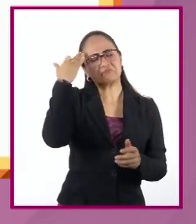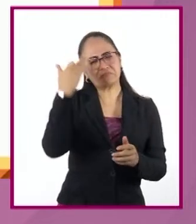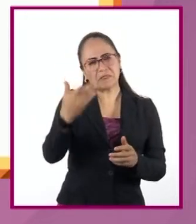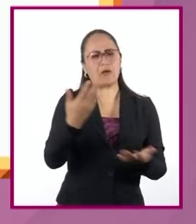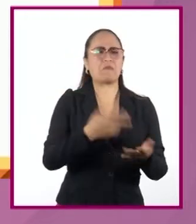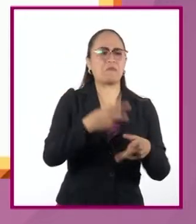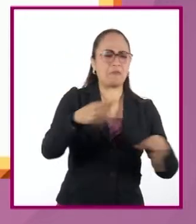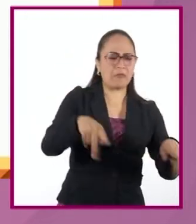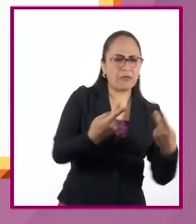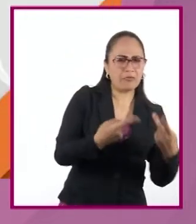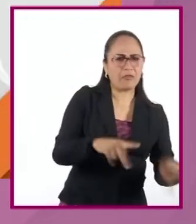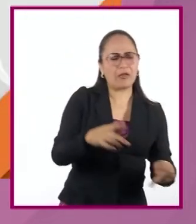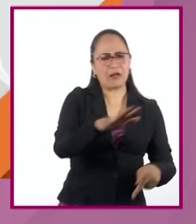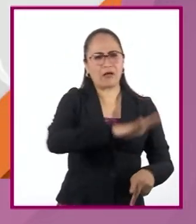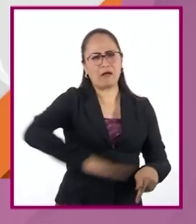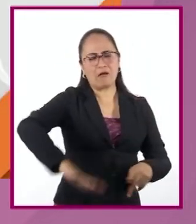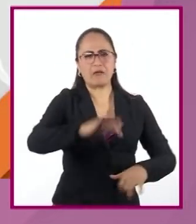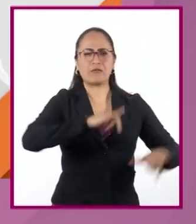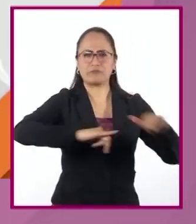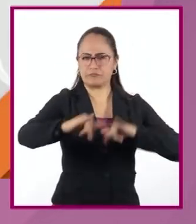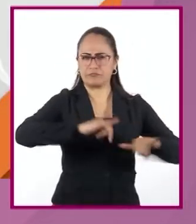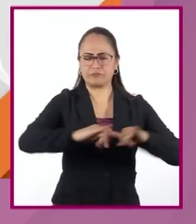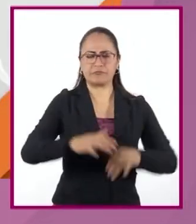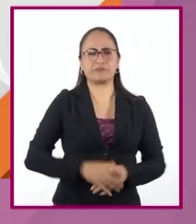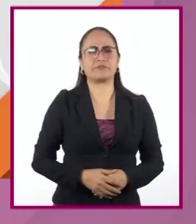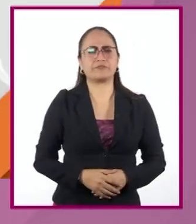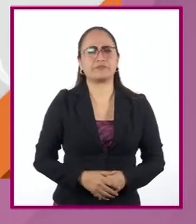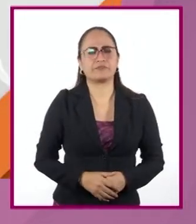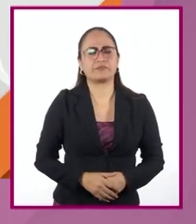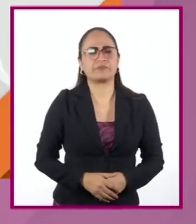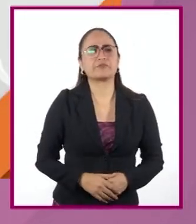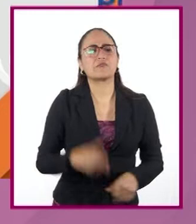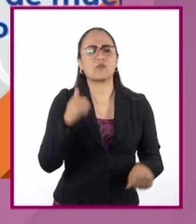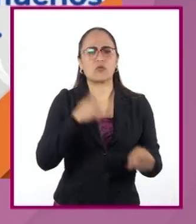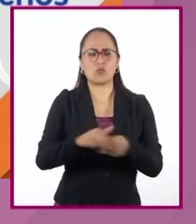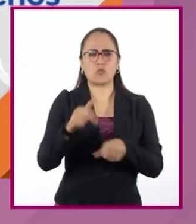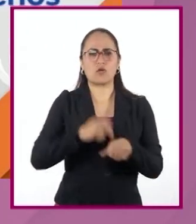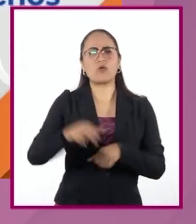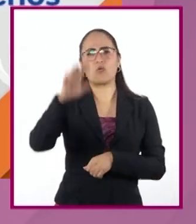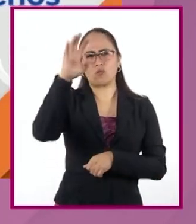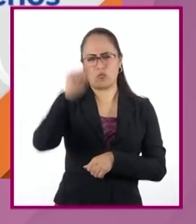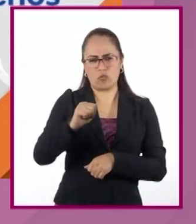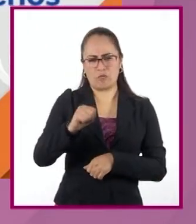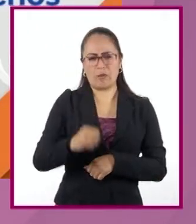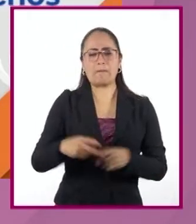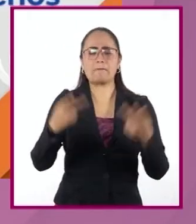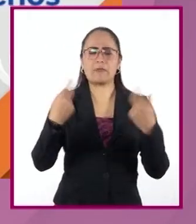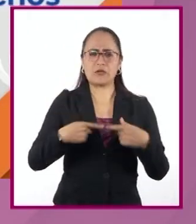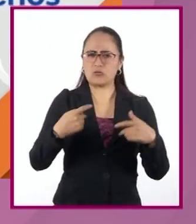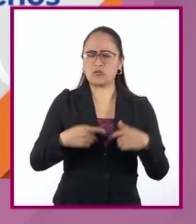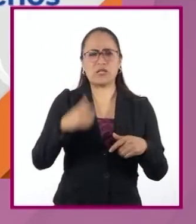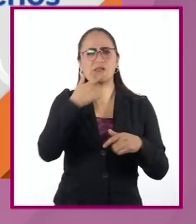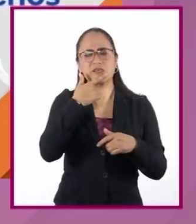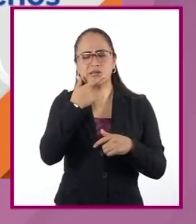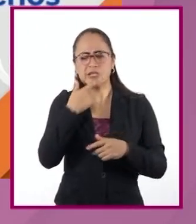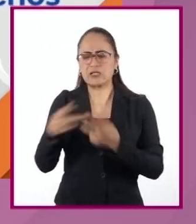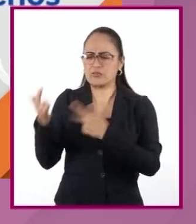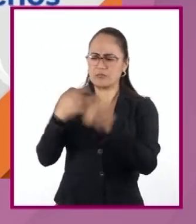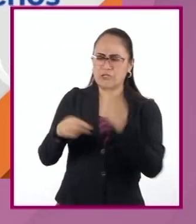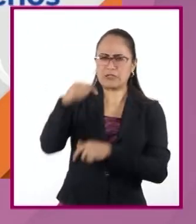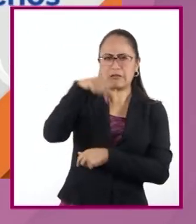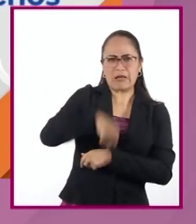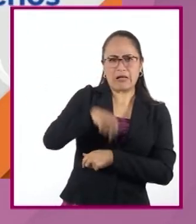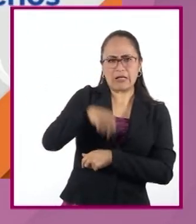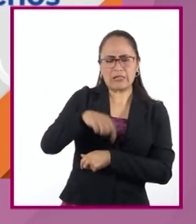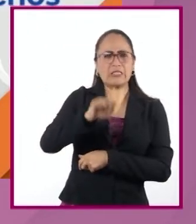comercio y vender tierras. Número 9. Llegan ingleses a establecerse de forma permanente en